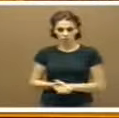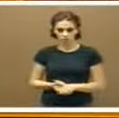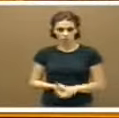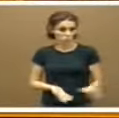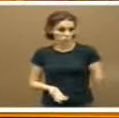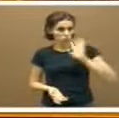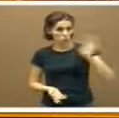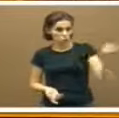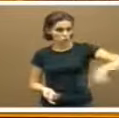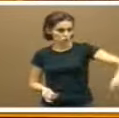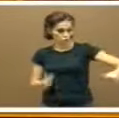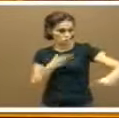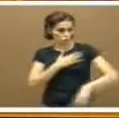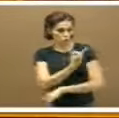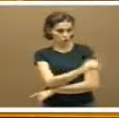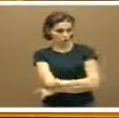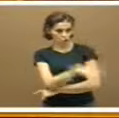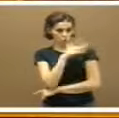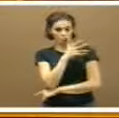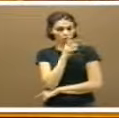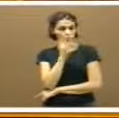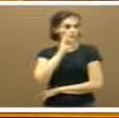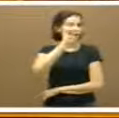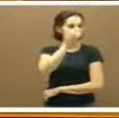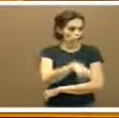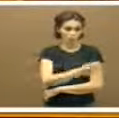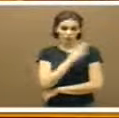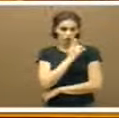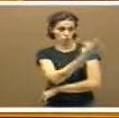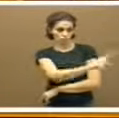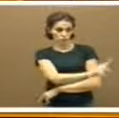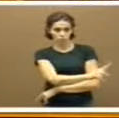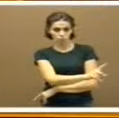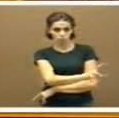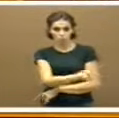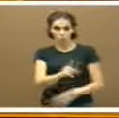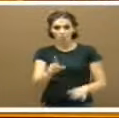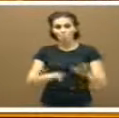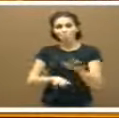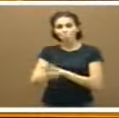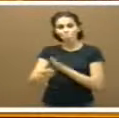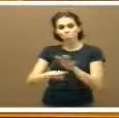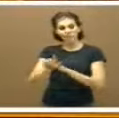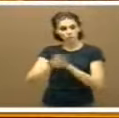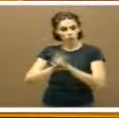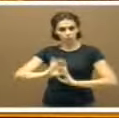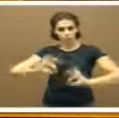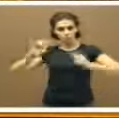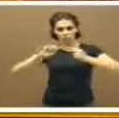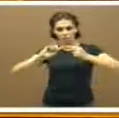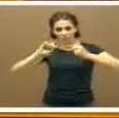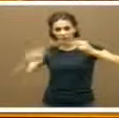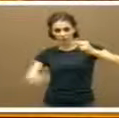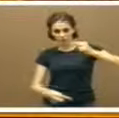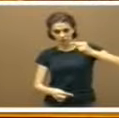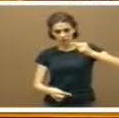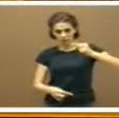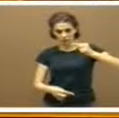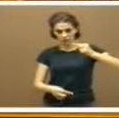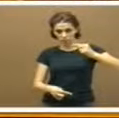por no tener que reconocer que la gestión del déficit que ha hecho el Gobierno extremeño para